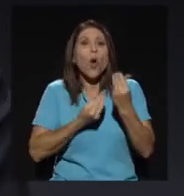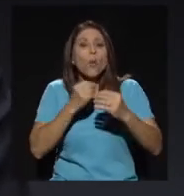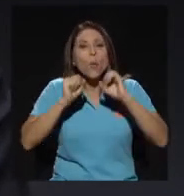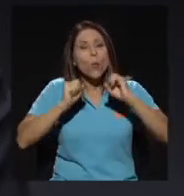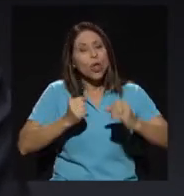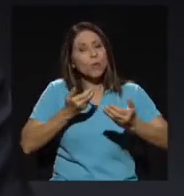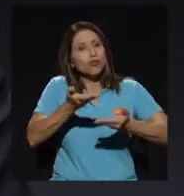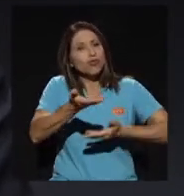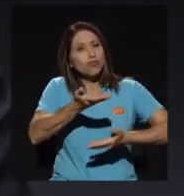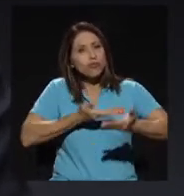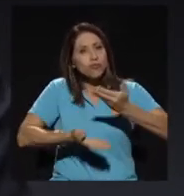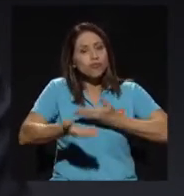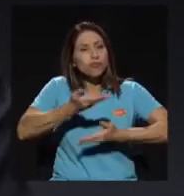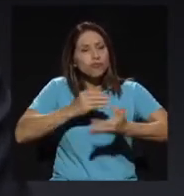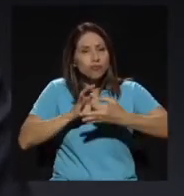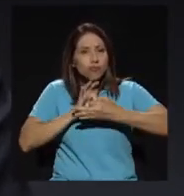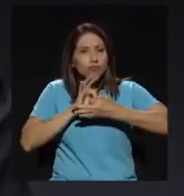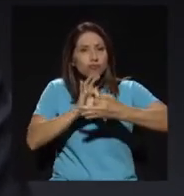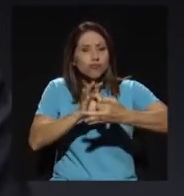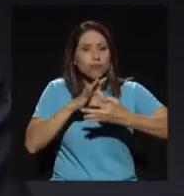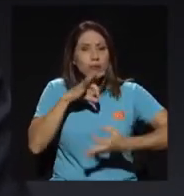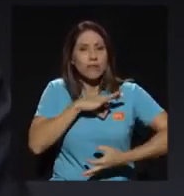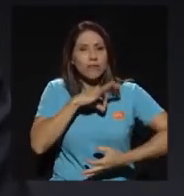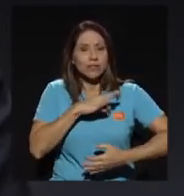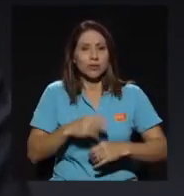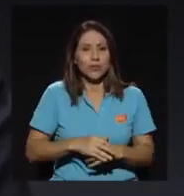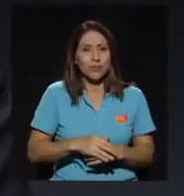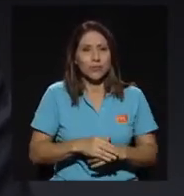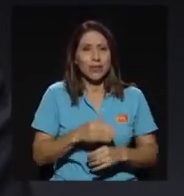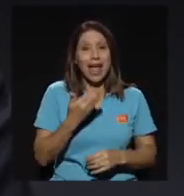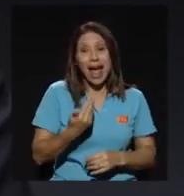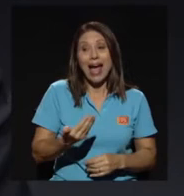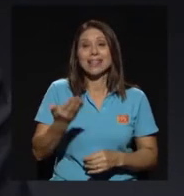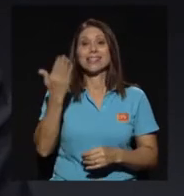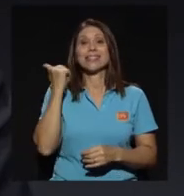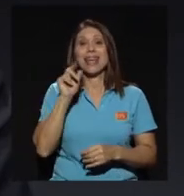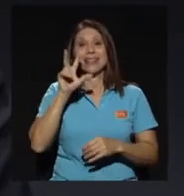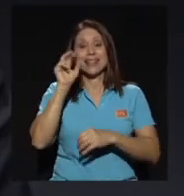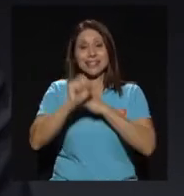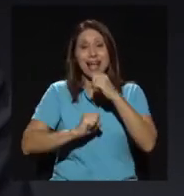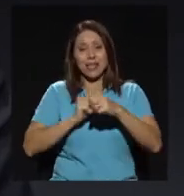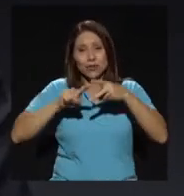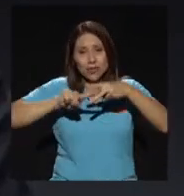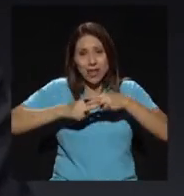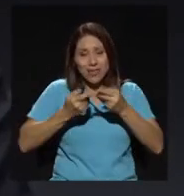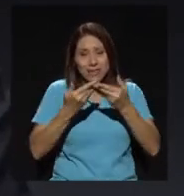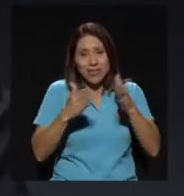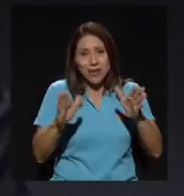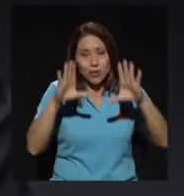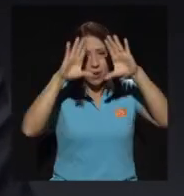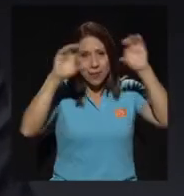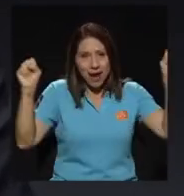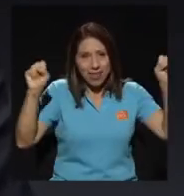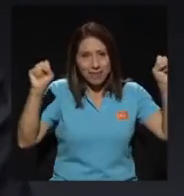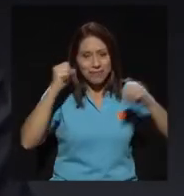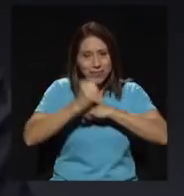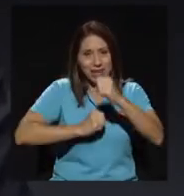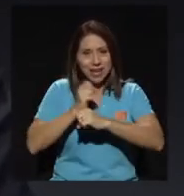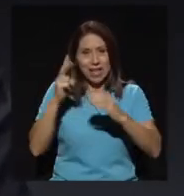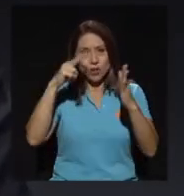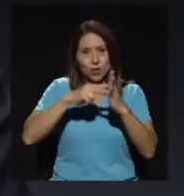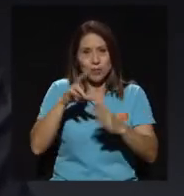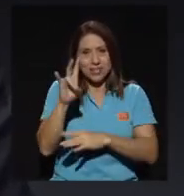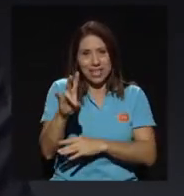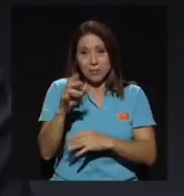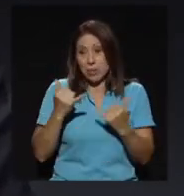de mutuo beneficio hacía tres años nada más que se había abierto la embajada en el 2007 ellos son 10 años ahorita